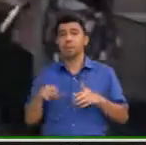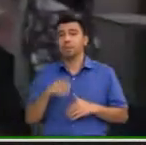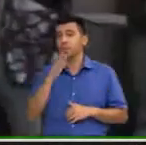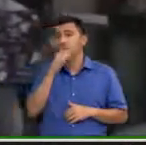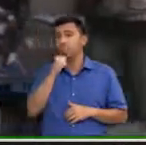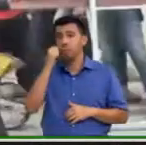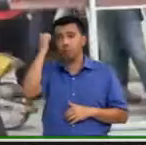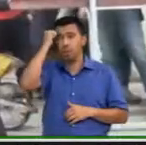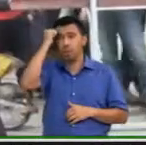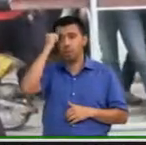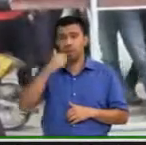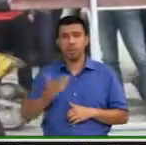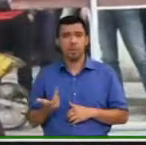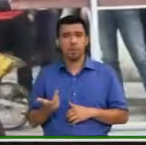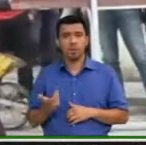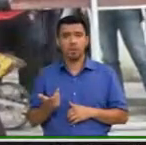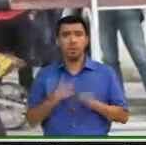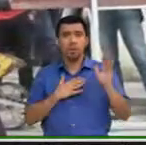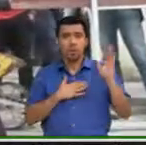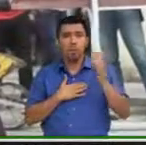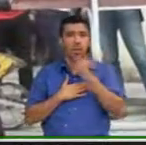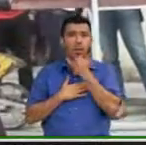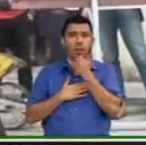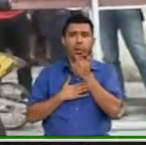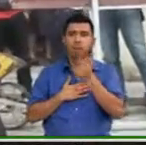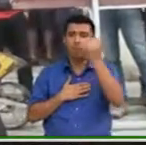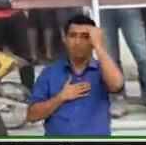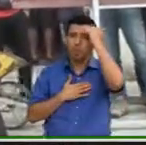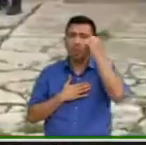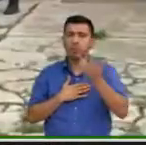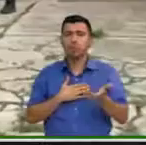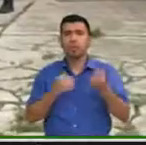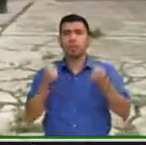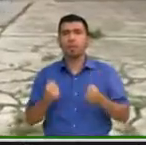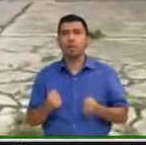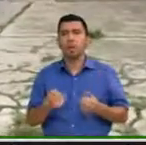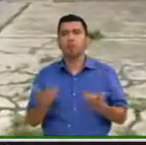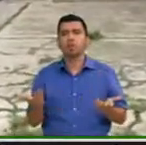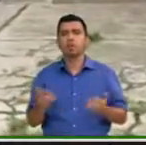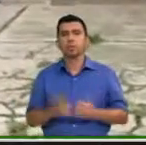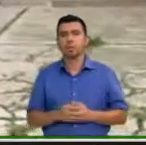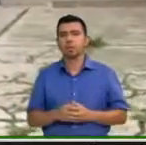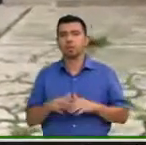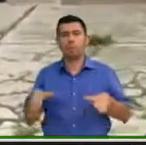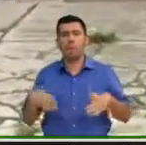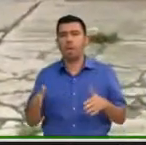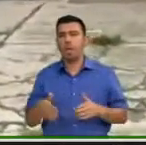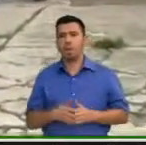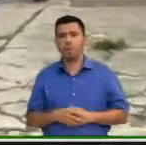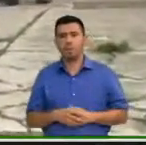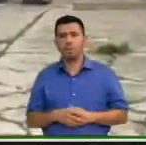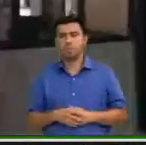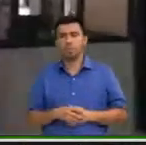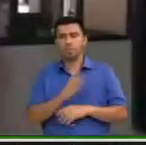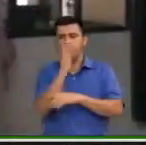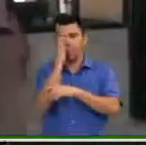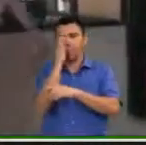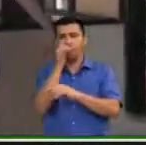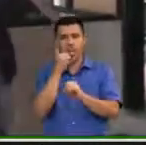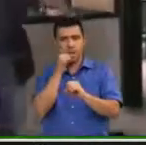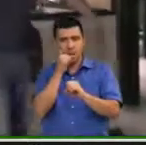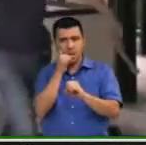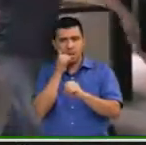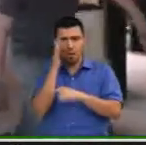se habían prometido unos profesores de planta pero no hay profesores hasta el momento los profesores que faltan para ingeniería frente al sol para la